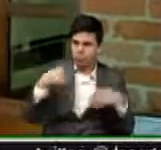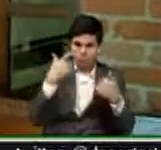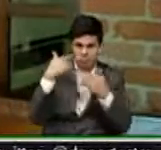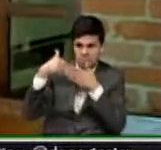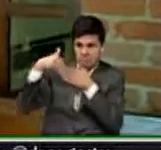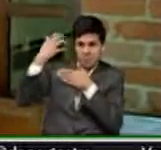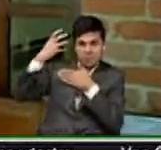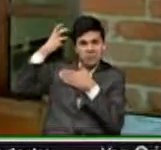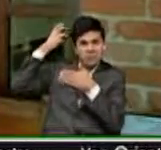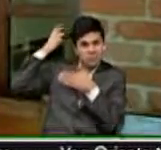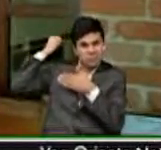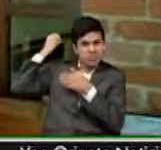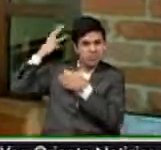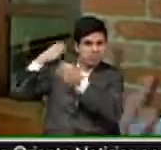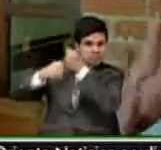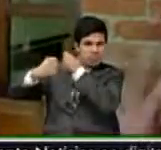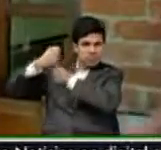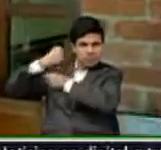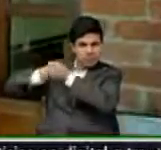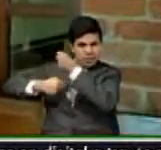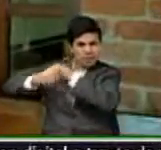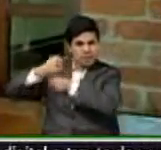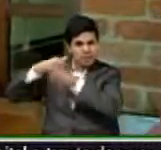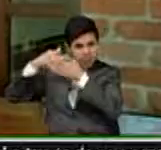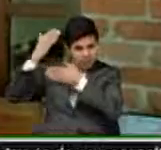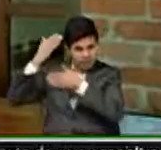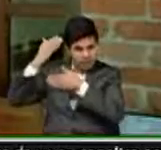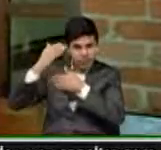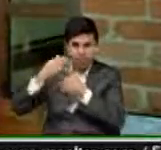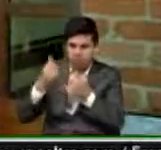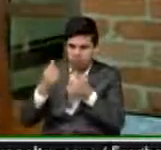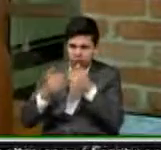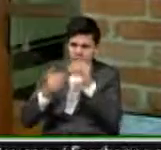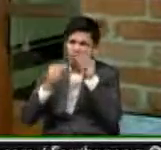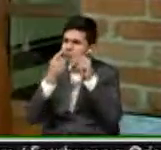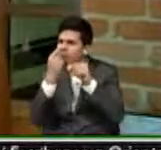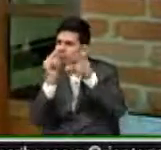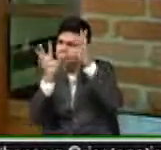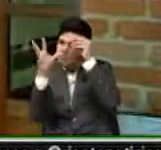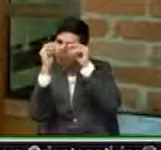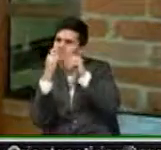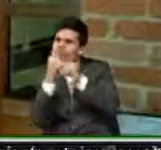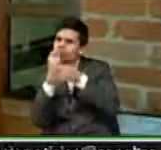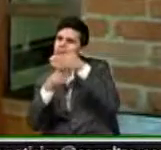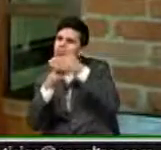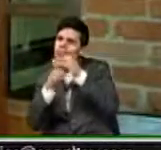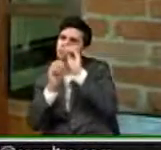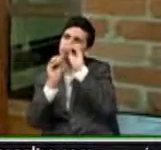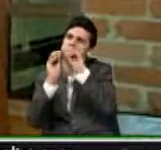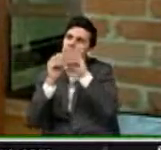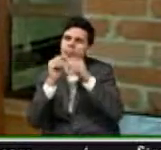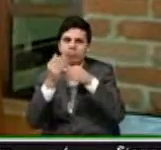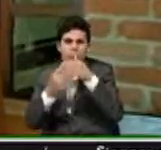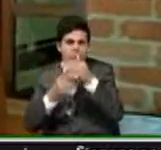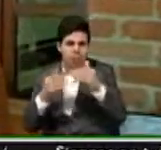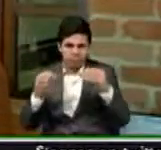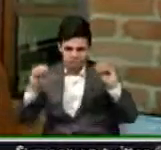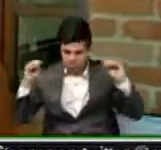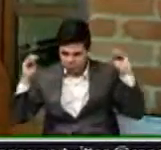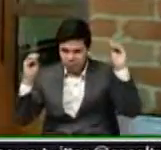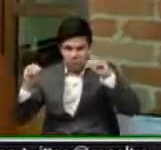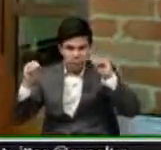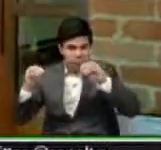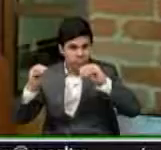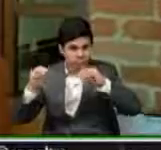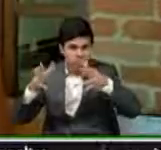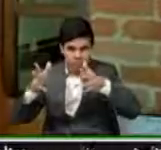arrancaron con nosotros hace 3 años, ese proceso de apreciación para luego complementarlo con el proceso de formación y